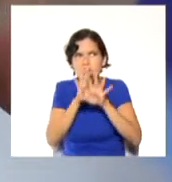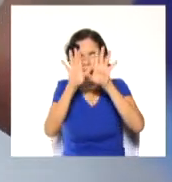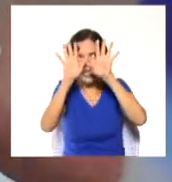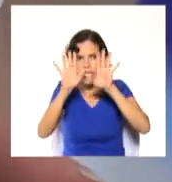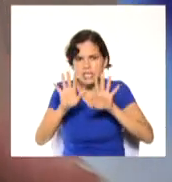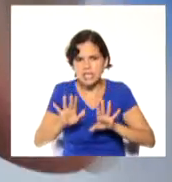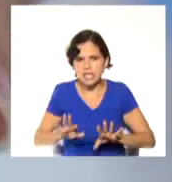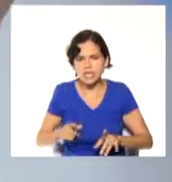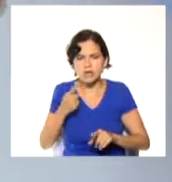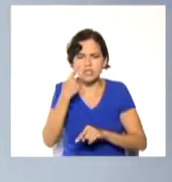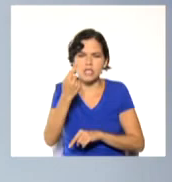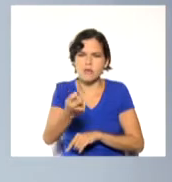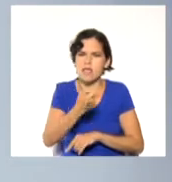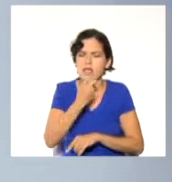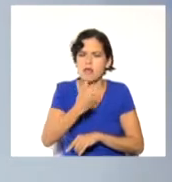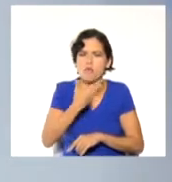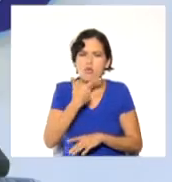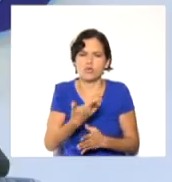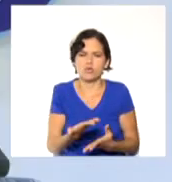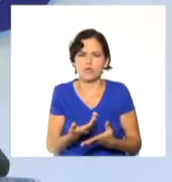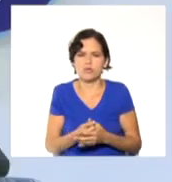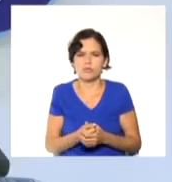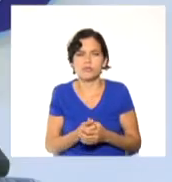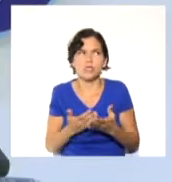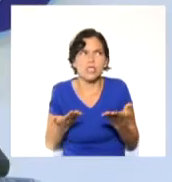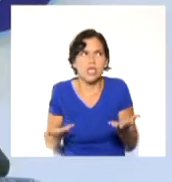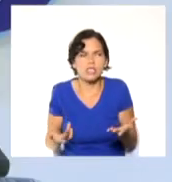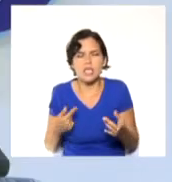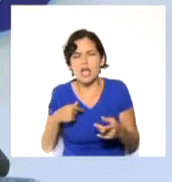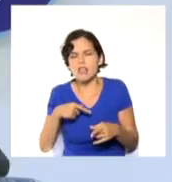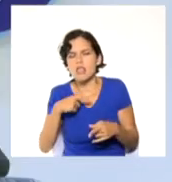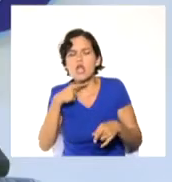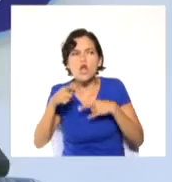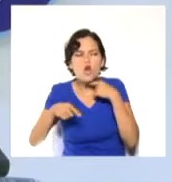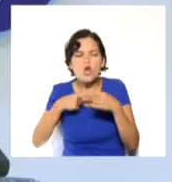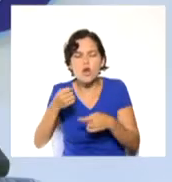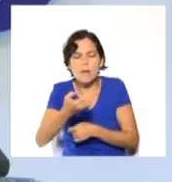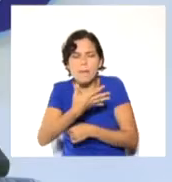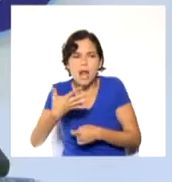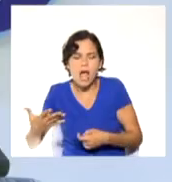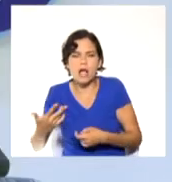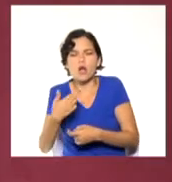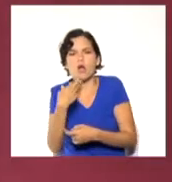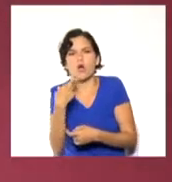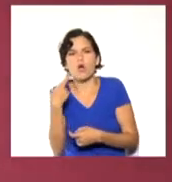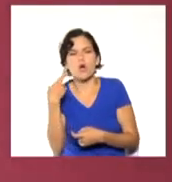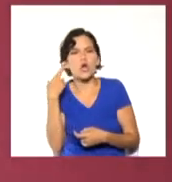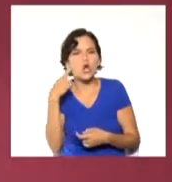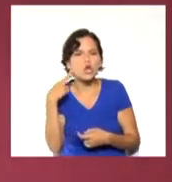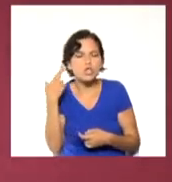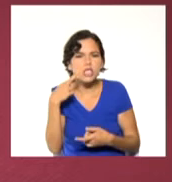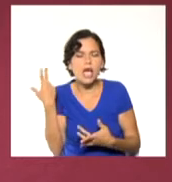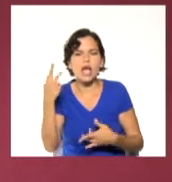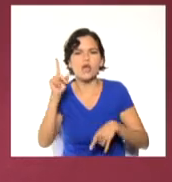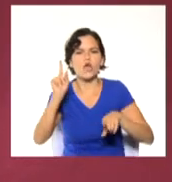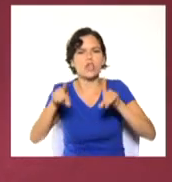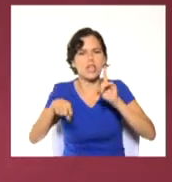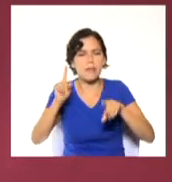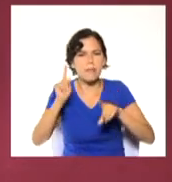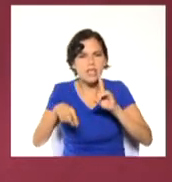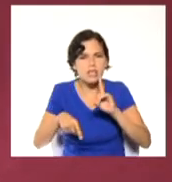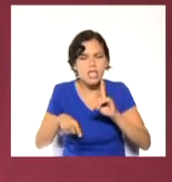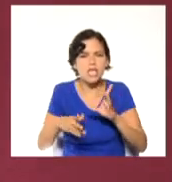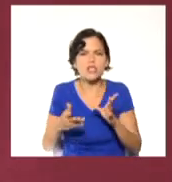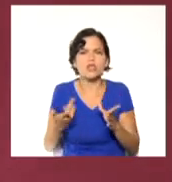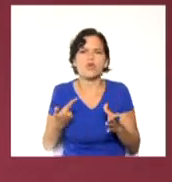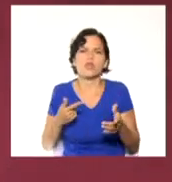ven hermosísimos, ya sea de color blanco, color rosado, dependiendo del compuesto